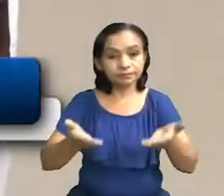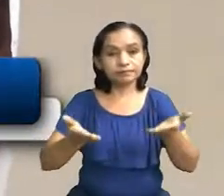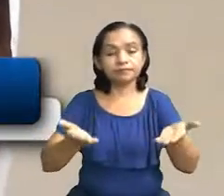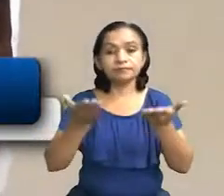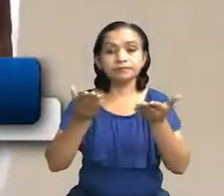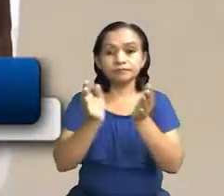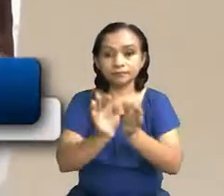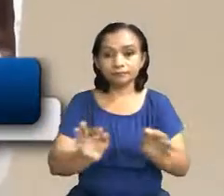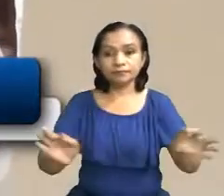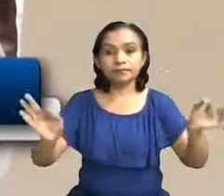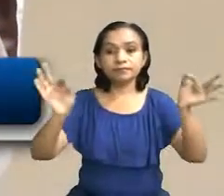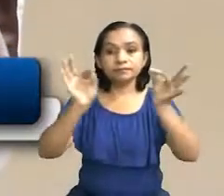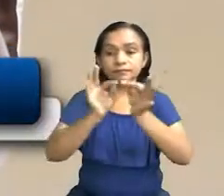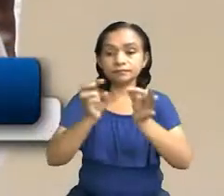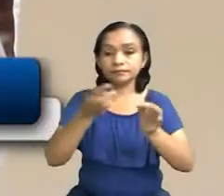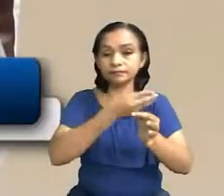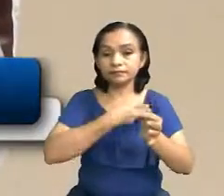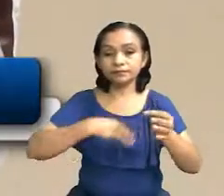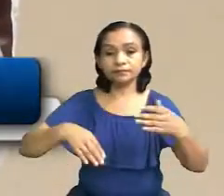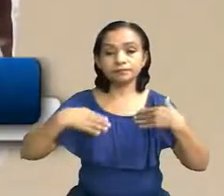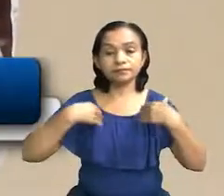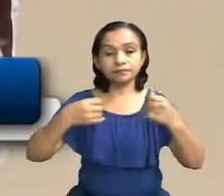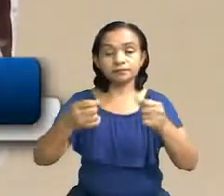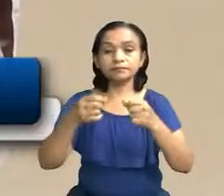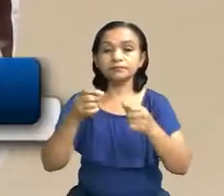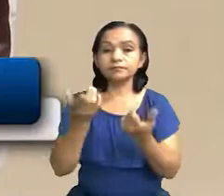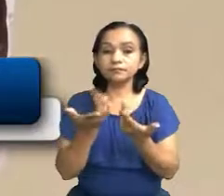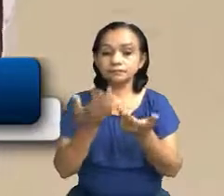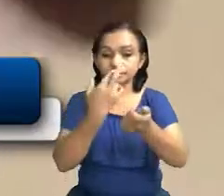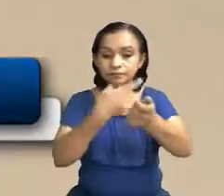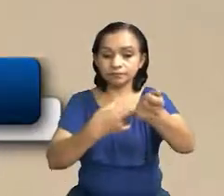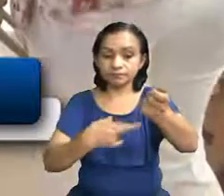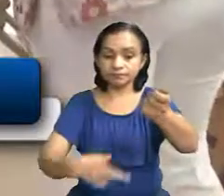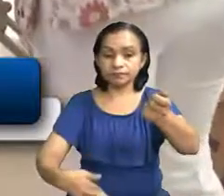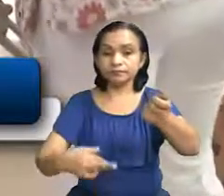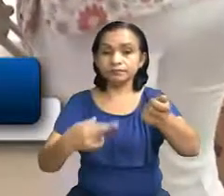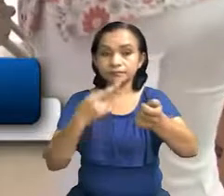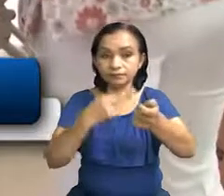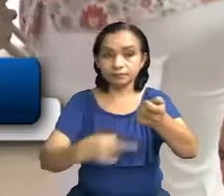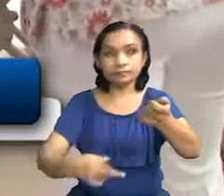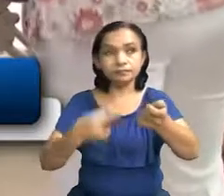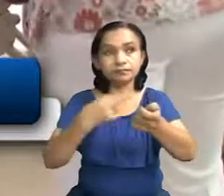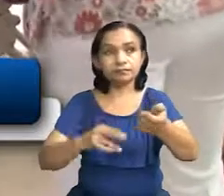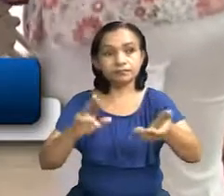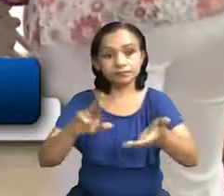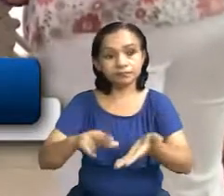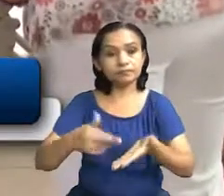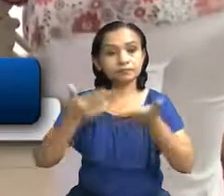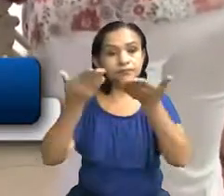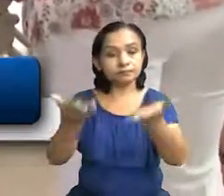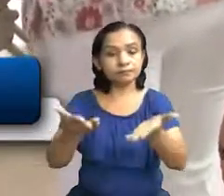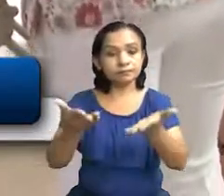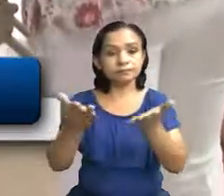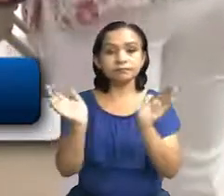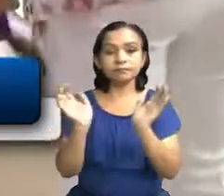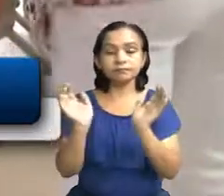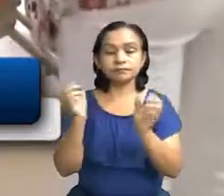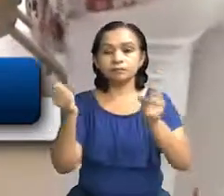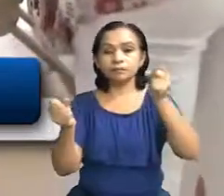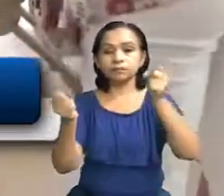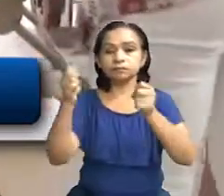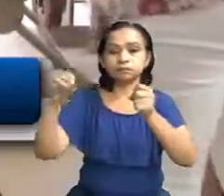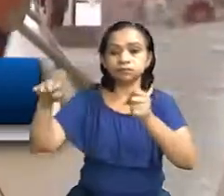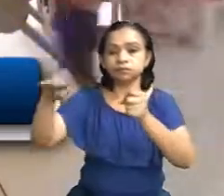la prioridad que le ha dado el Ministerio de Salud al Banco de Sangre, y de esa manera pues hemos incrementado el número de colectas móviles, por